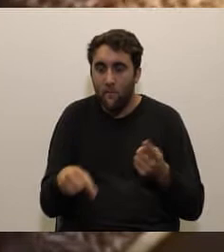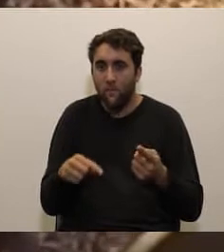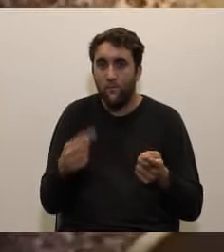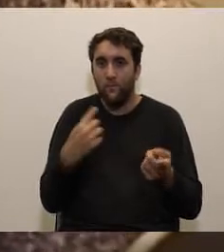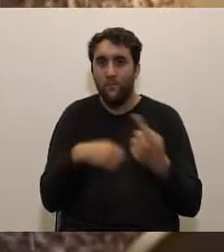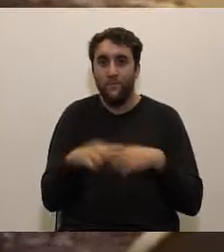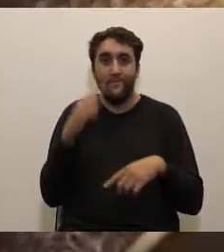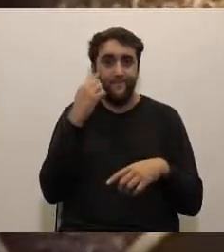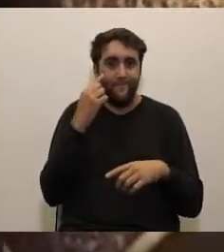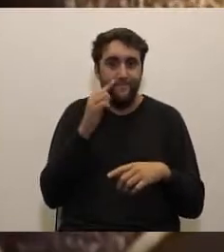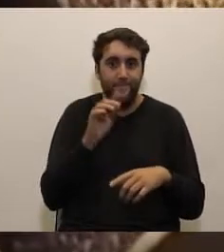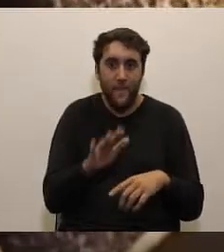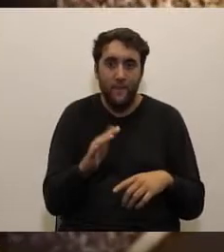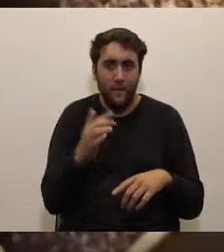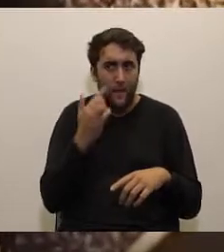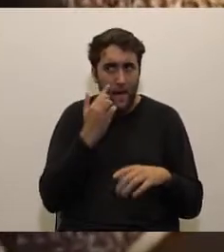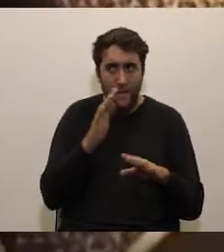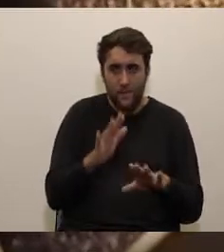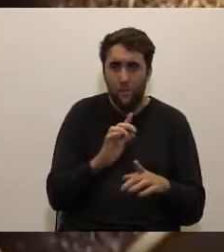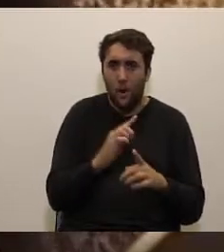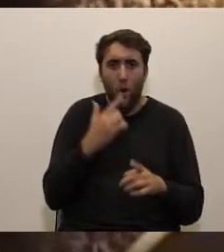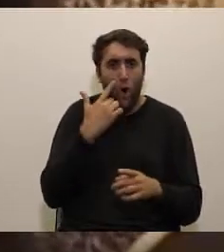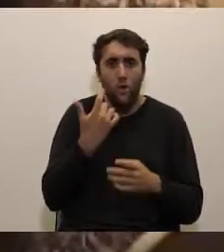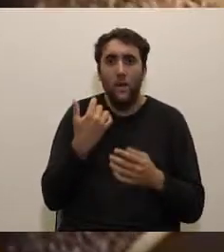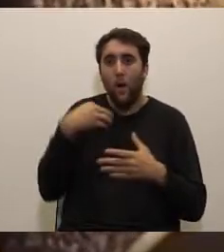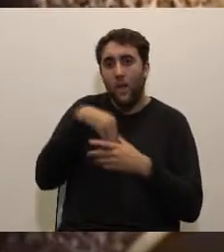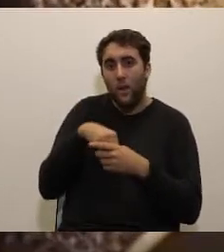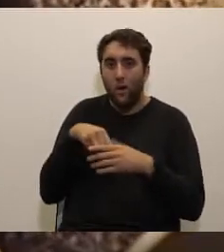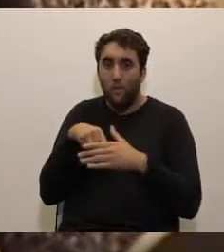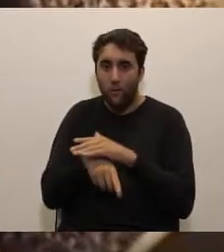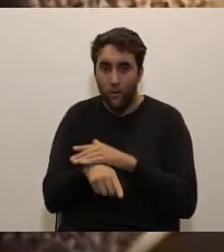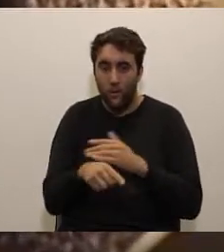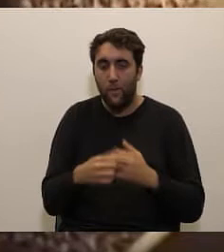idea de impacto que tal vez no es la que nosotros tenemos, no es la idea de